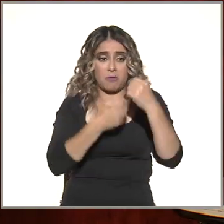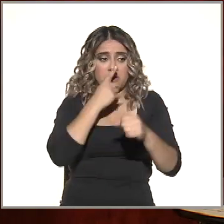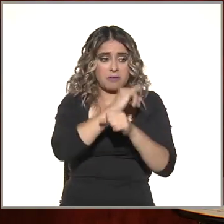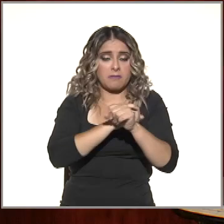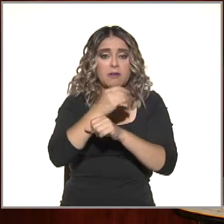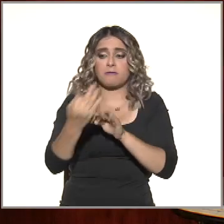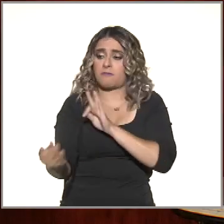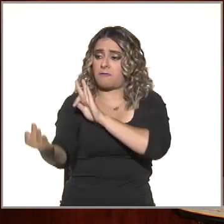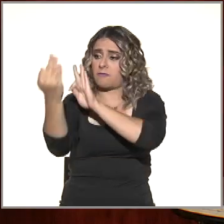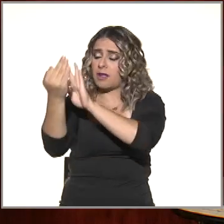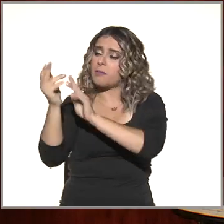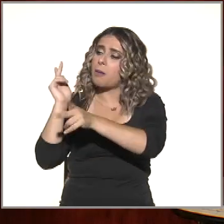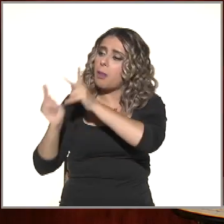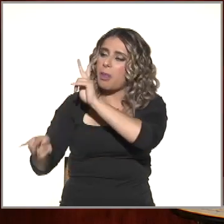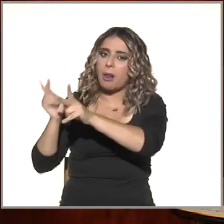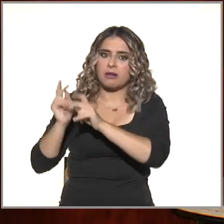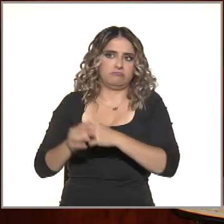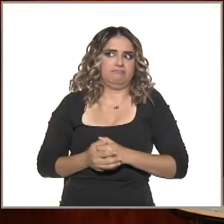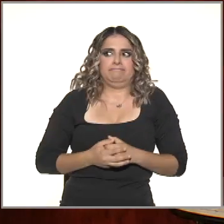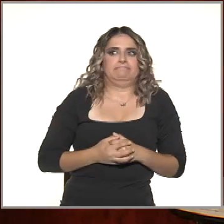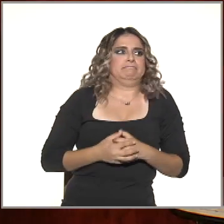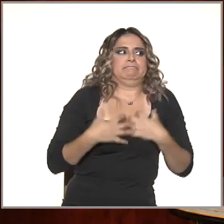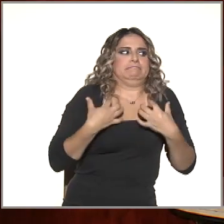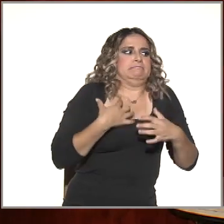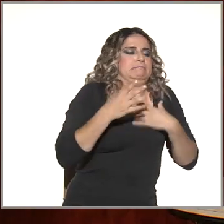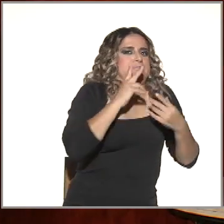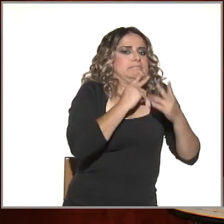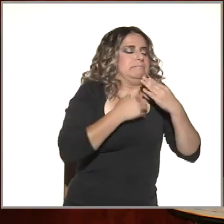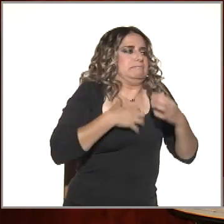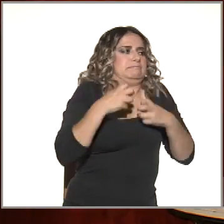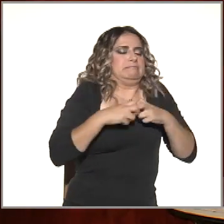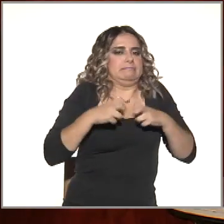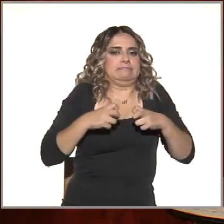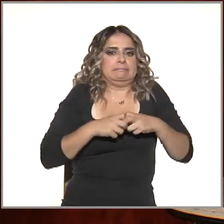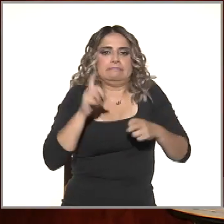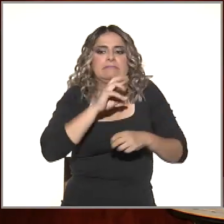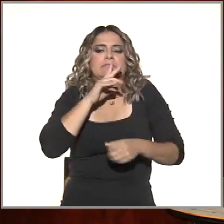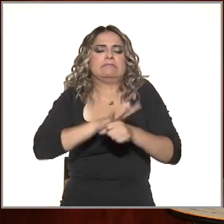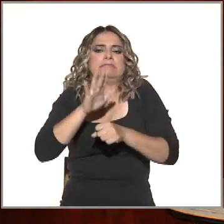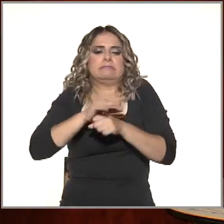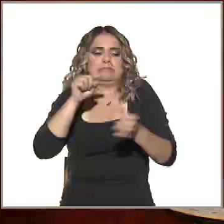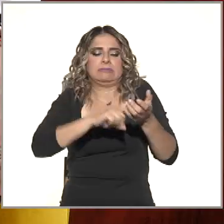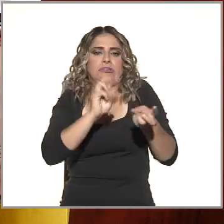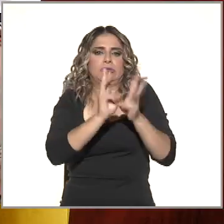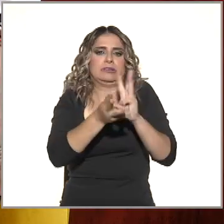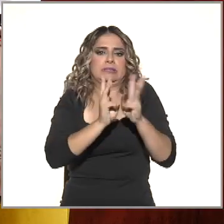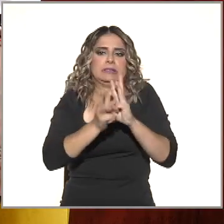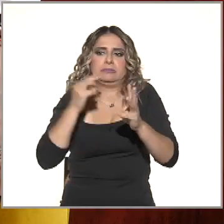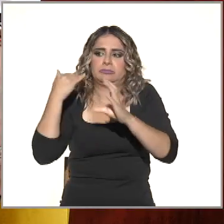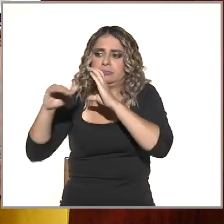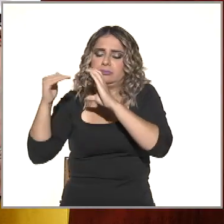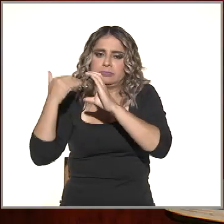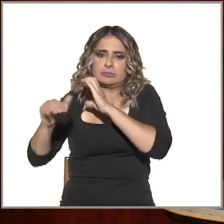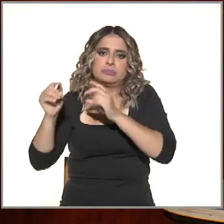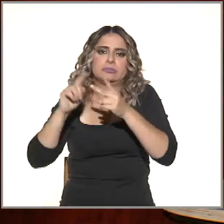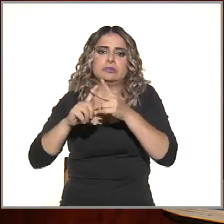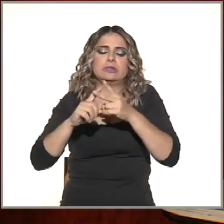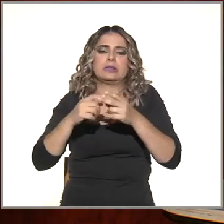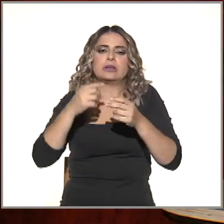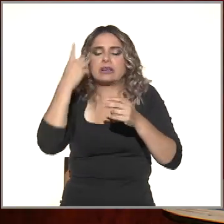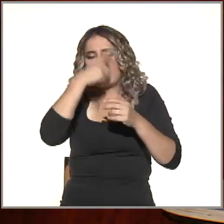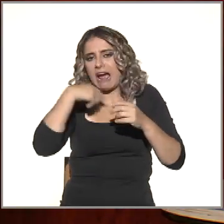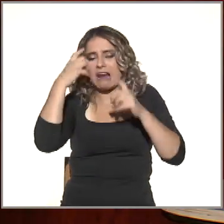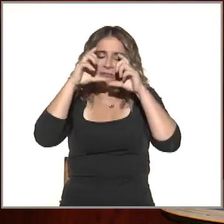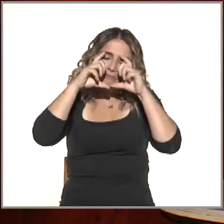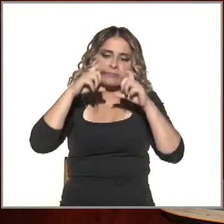frente a frente es algo que les genera muchísima ansiedad. Claro. Porque todo es WhatsApp, todo es, ¿no? Un muñequito,